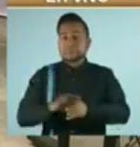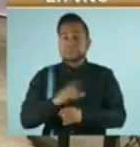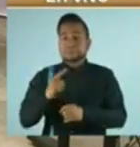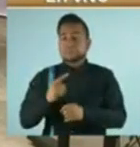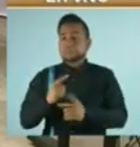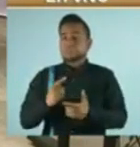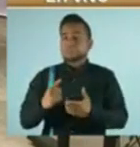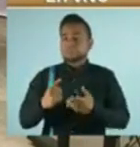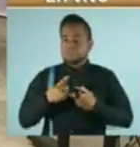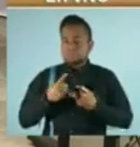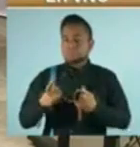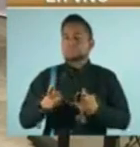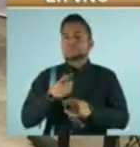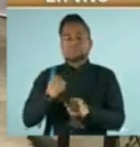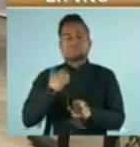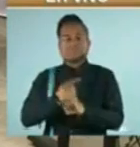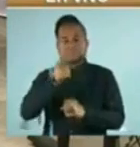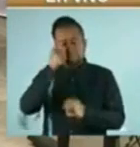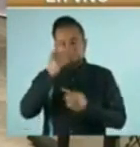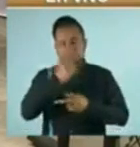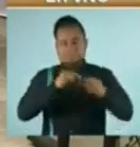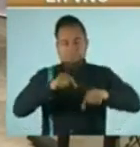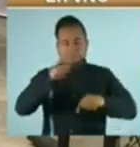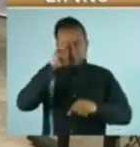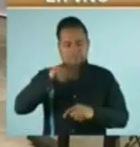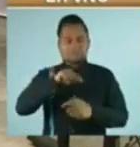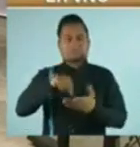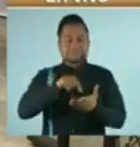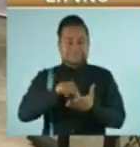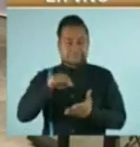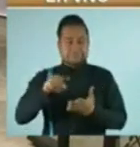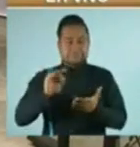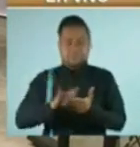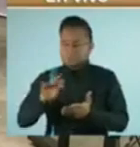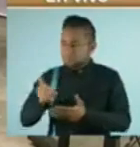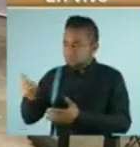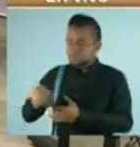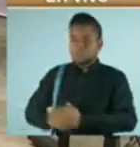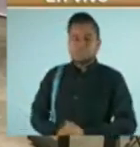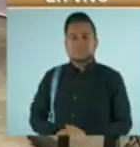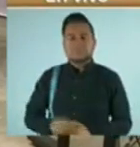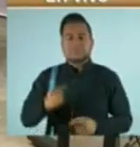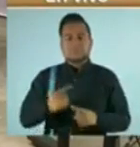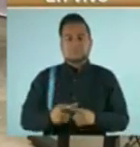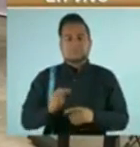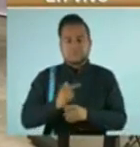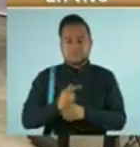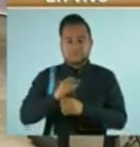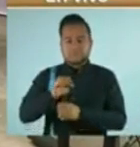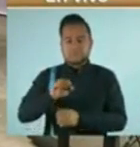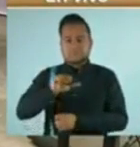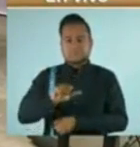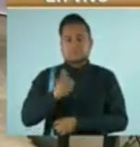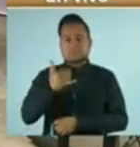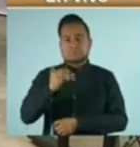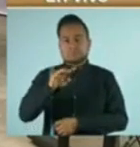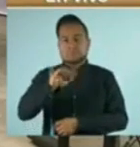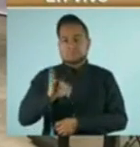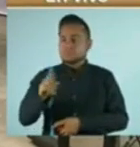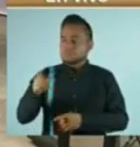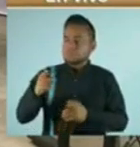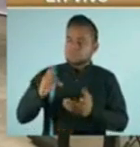que nada, gracias por darnos la oportunidad de estar aquí en este lugar. Gracias, licenciada Saimi Espineda. Gracias,